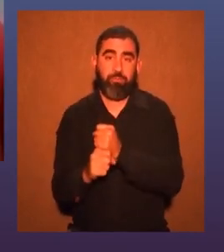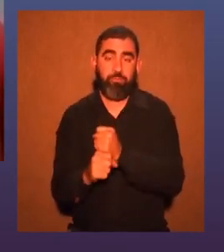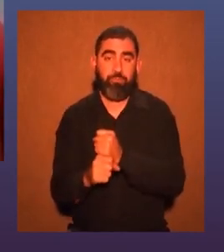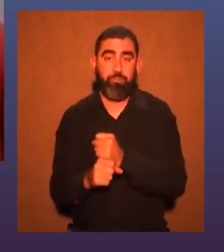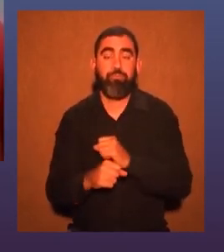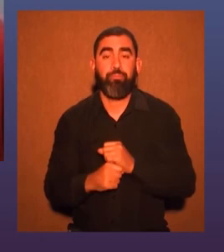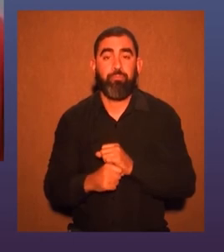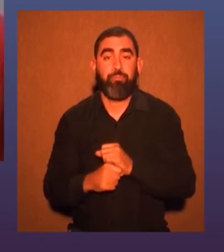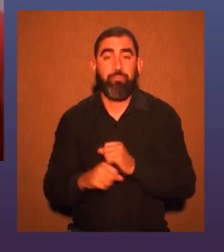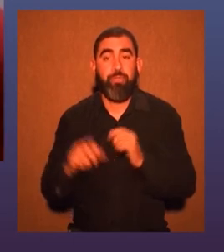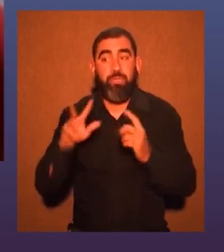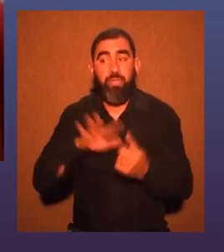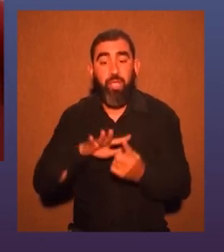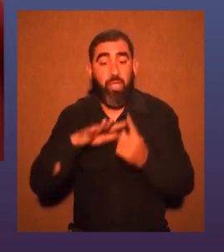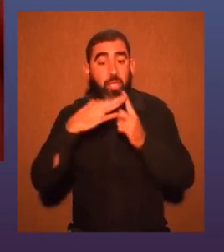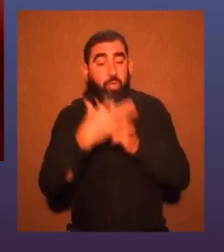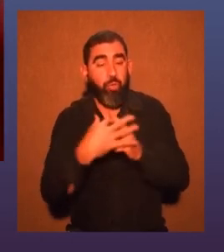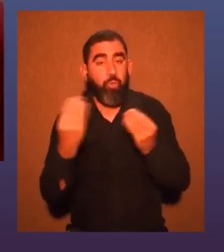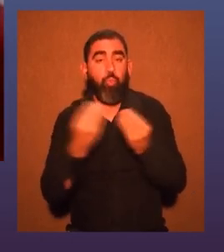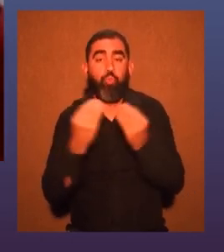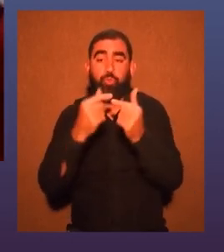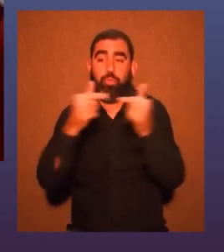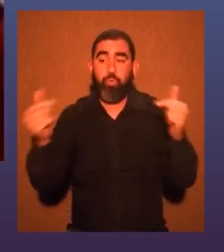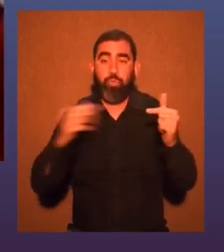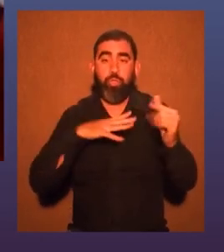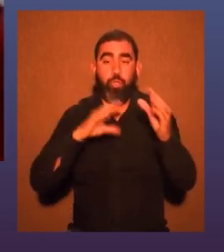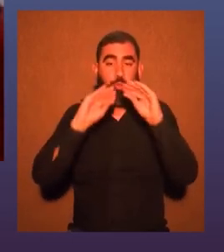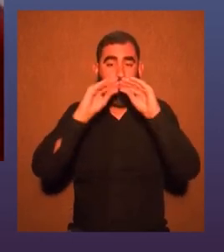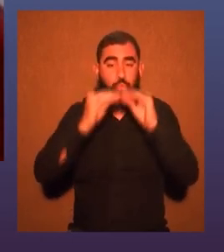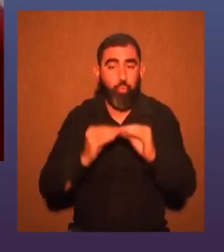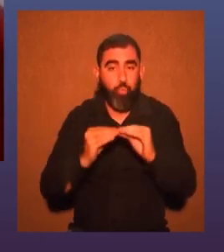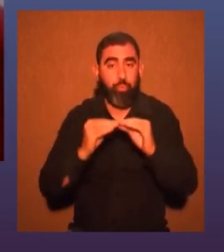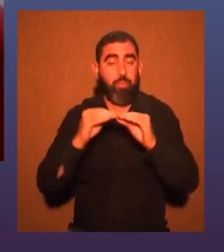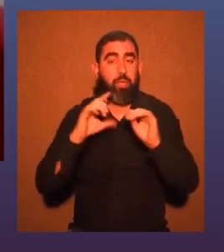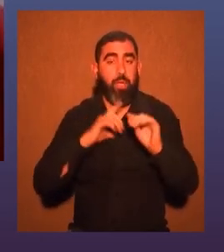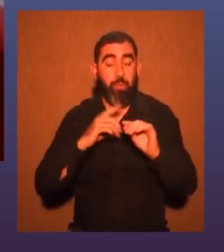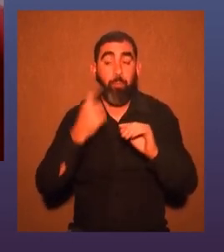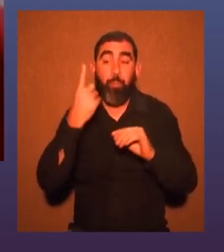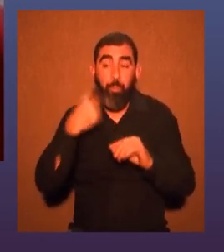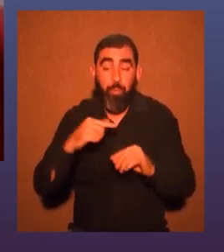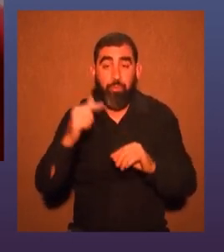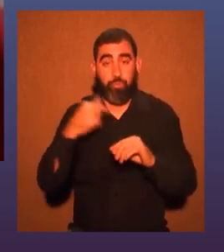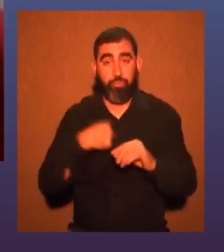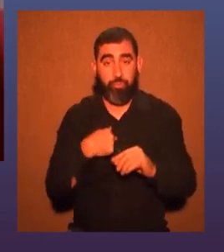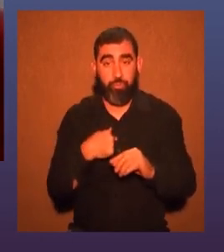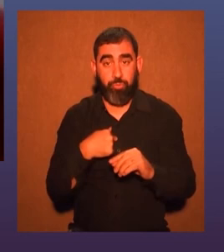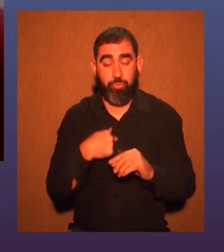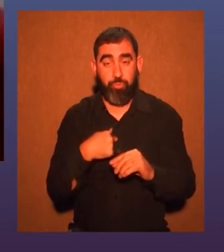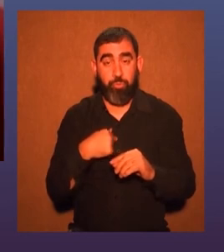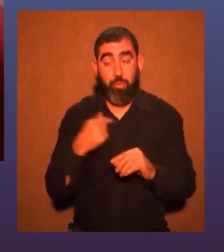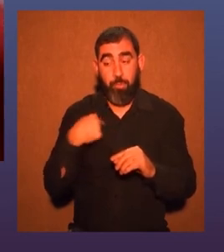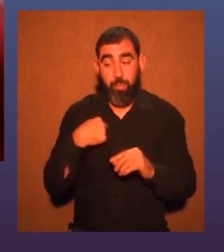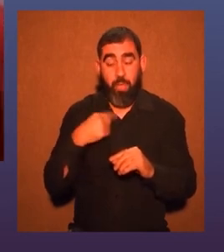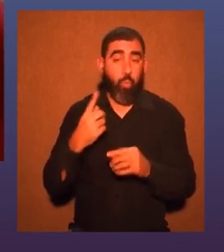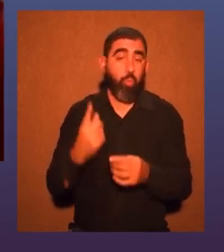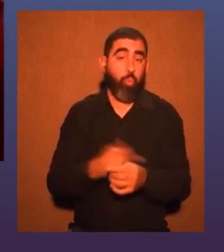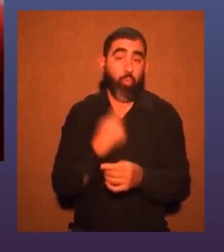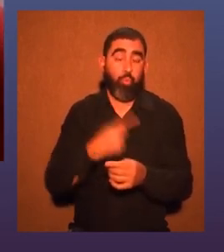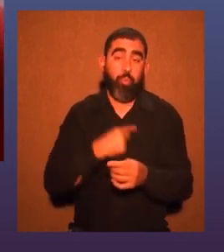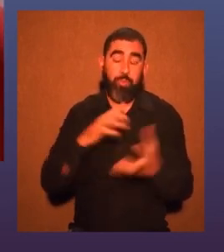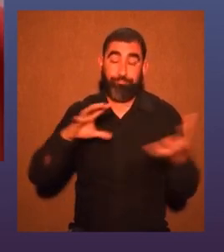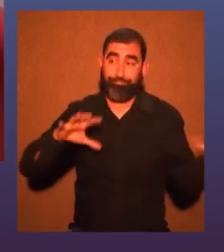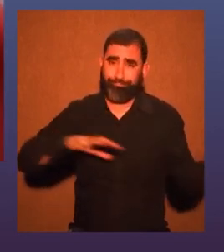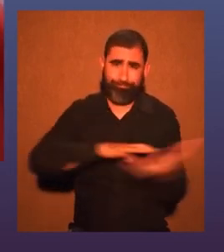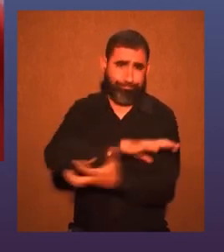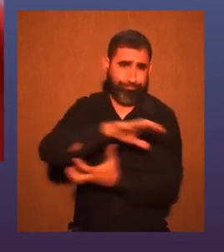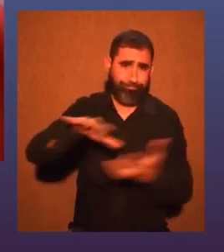te encuentra trabajando y rodeado de todos esos insumos que fuiste sumando. Yo por eso, mi ámbito habitual es un caos,